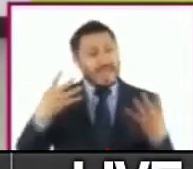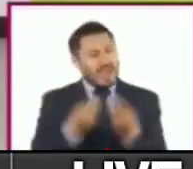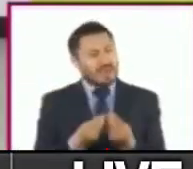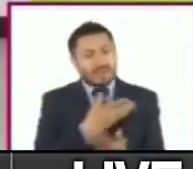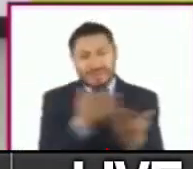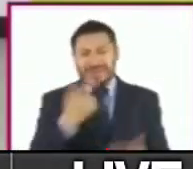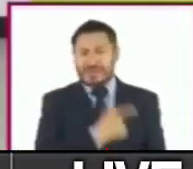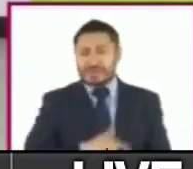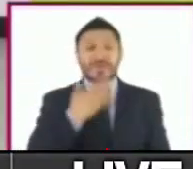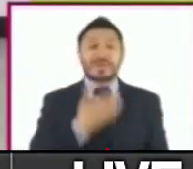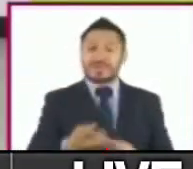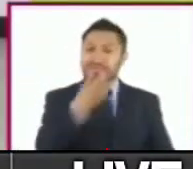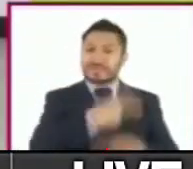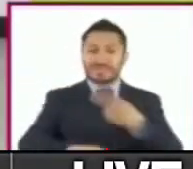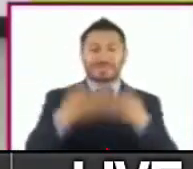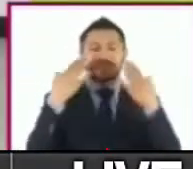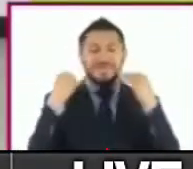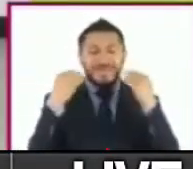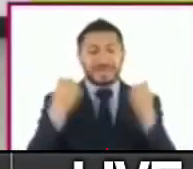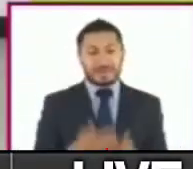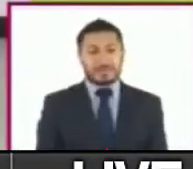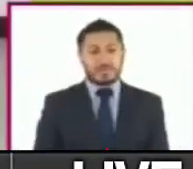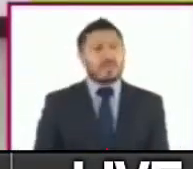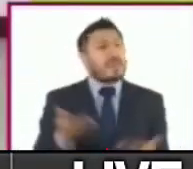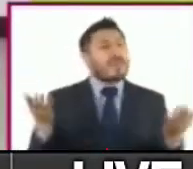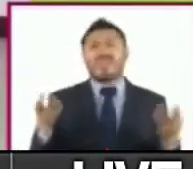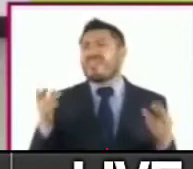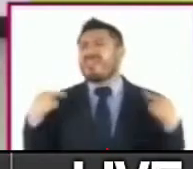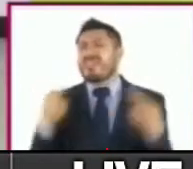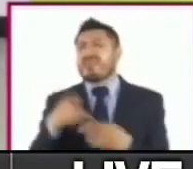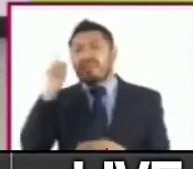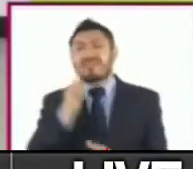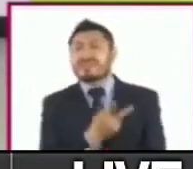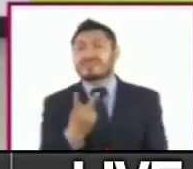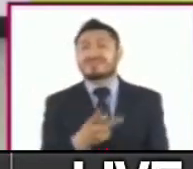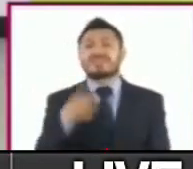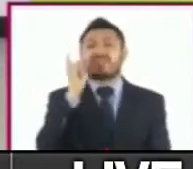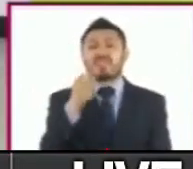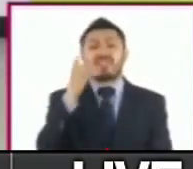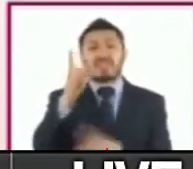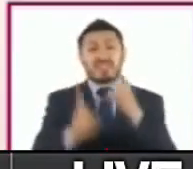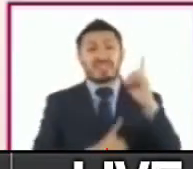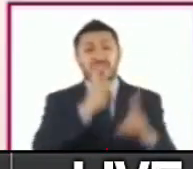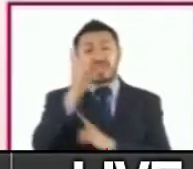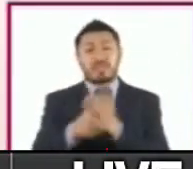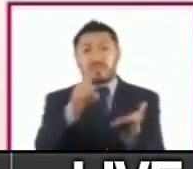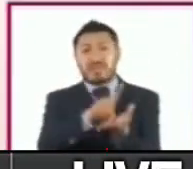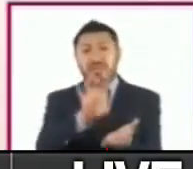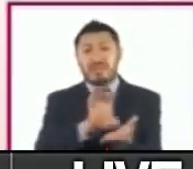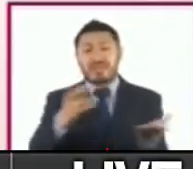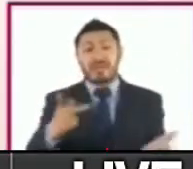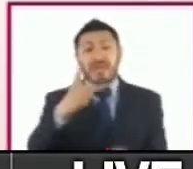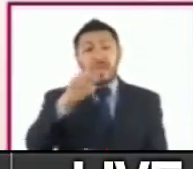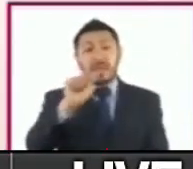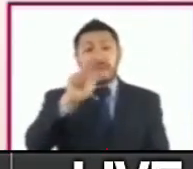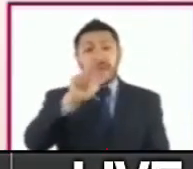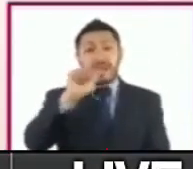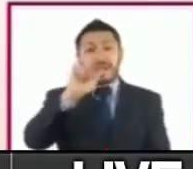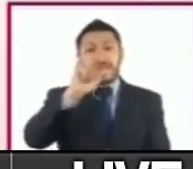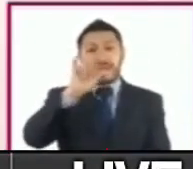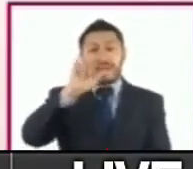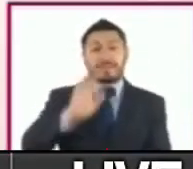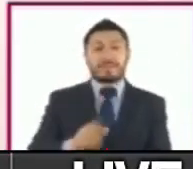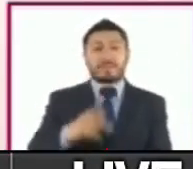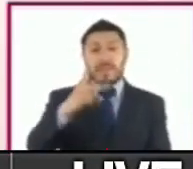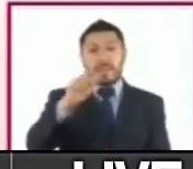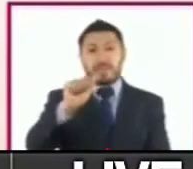la más cordial bienvenida. Profesoras, ¿qué son los deportes paralímpicos? Los deportes paralímpicos